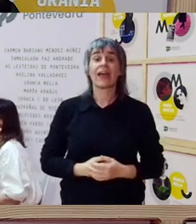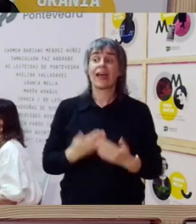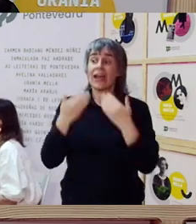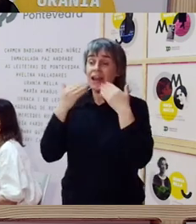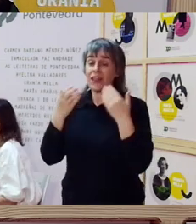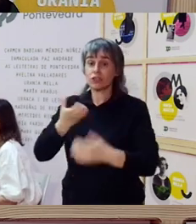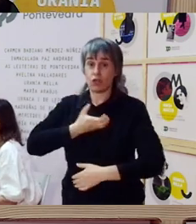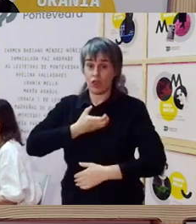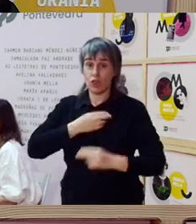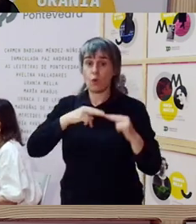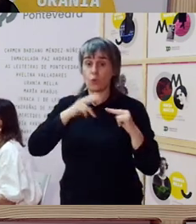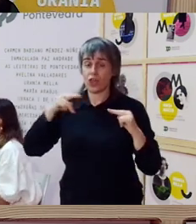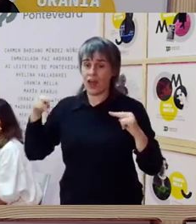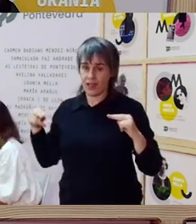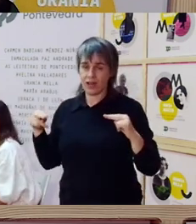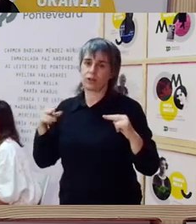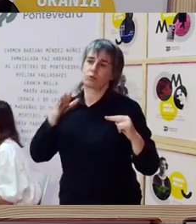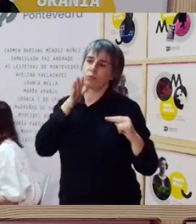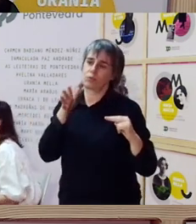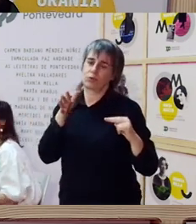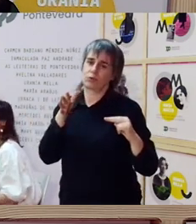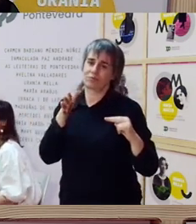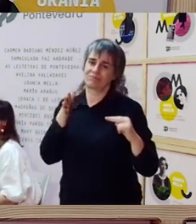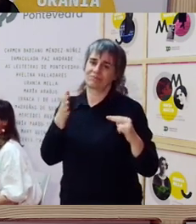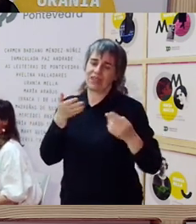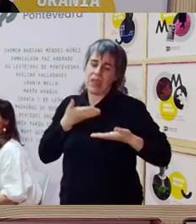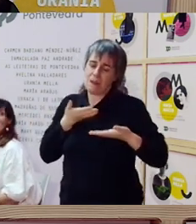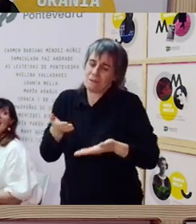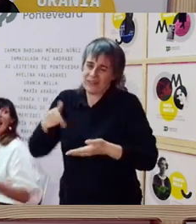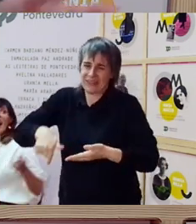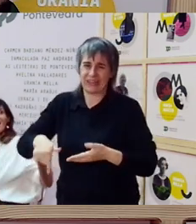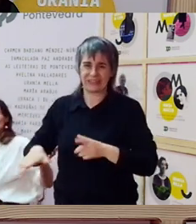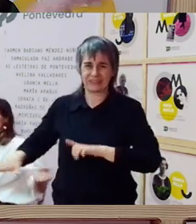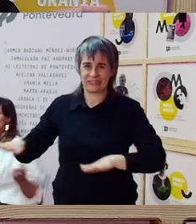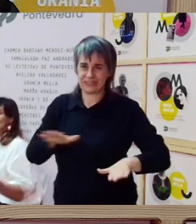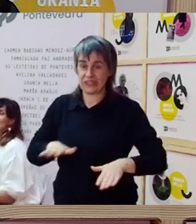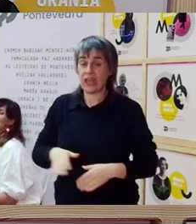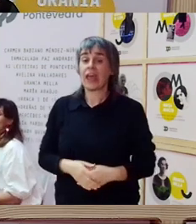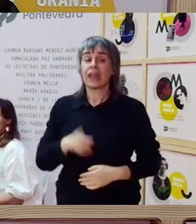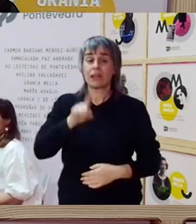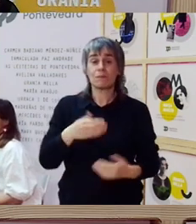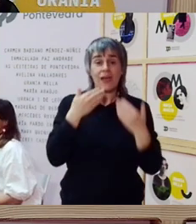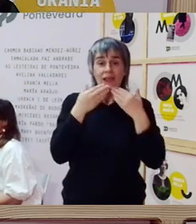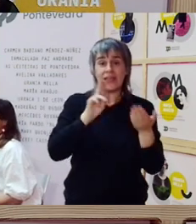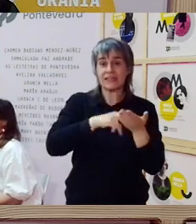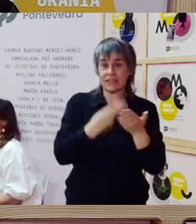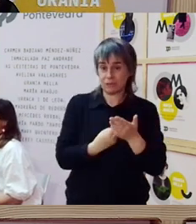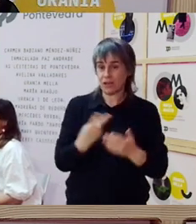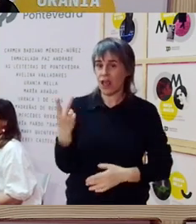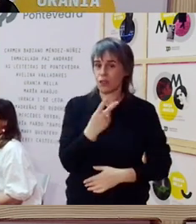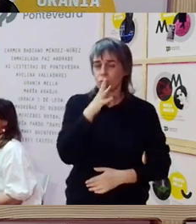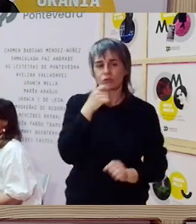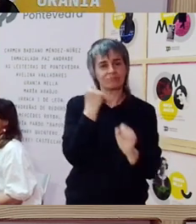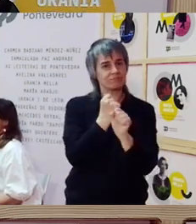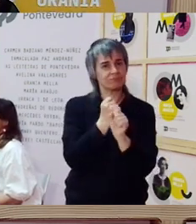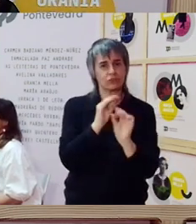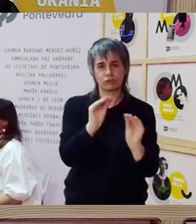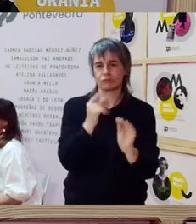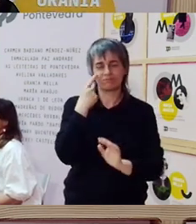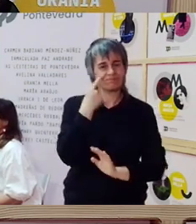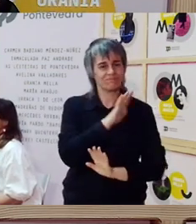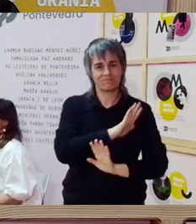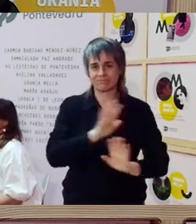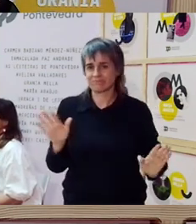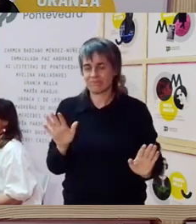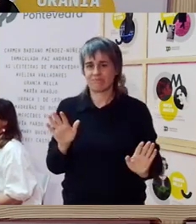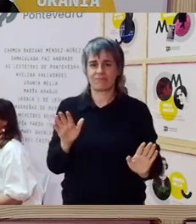Concello de Ponte Caldelas por acollernos aquí tan xenerosamente tamén, as nosas intérpretes porque fan un traballo fantástico